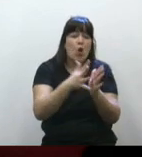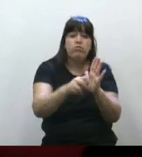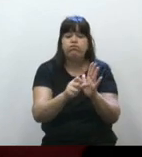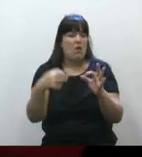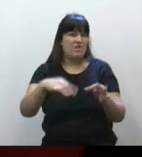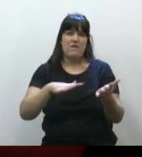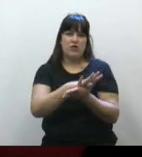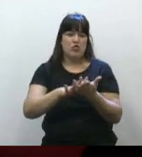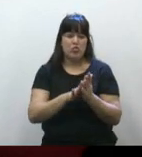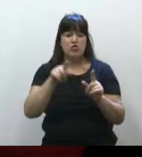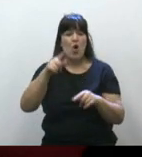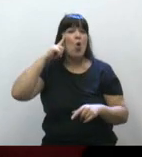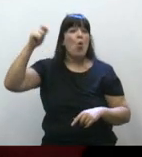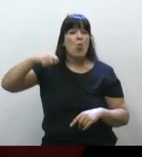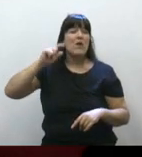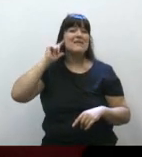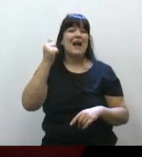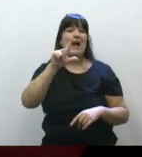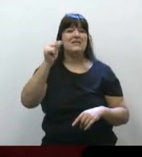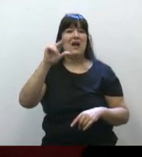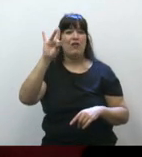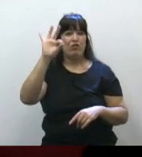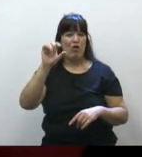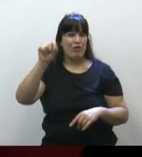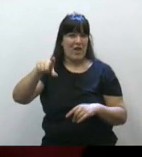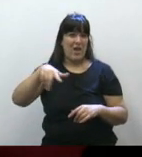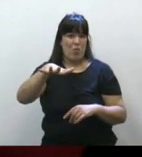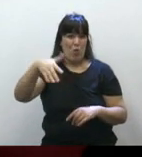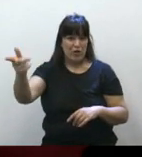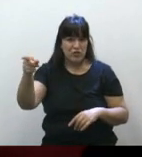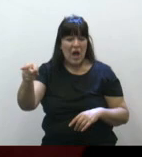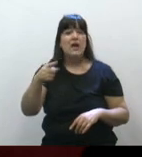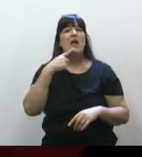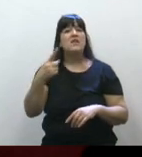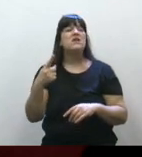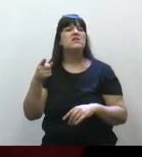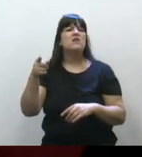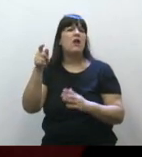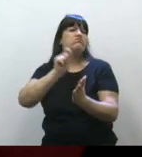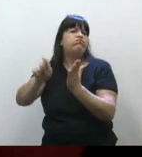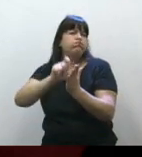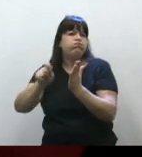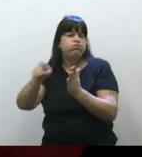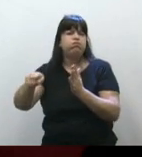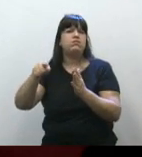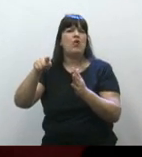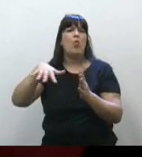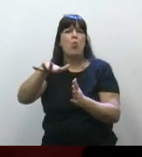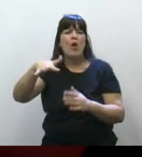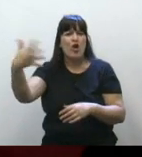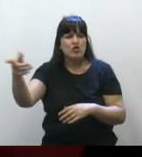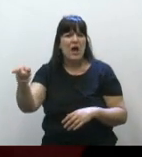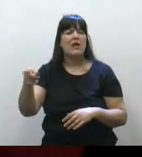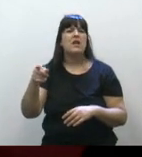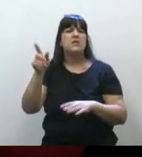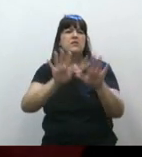el juez gallardo de la ciudad de buenos aires frente a la estructuración que había hecho la ciudad de buenos aires que había